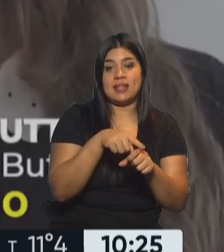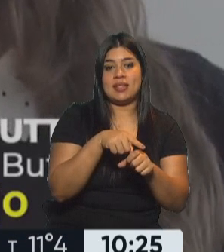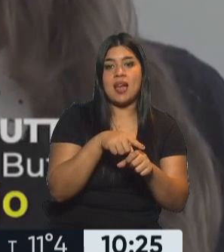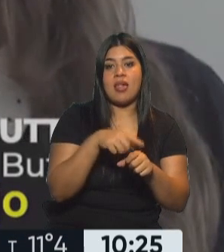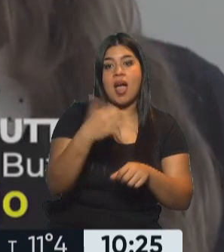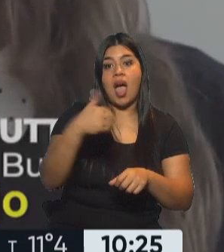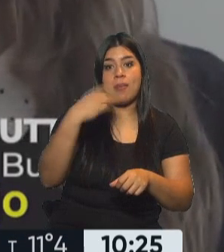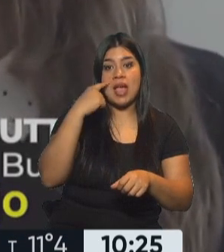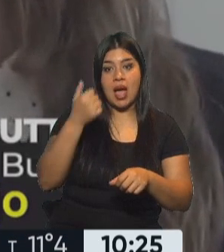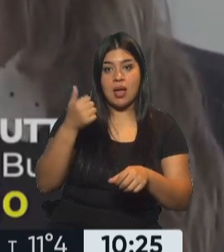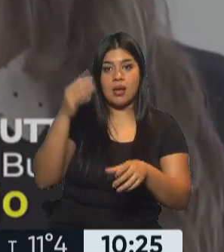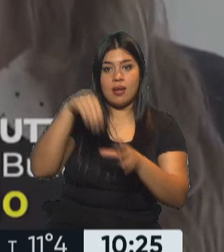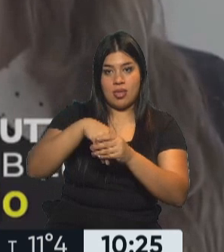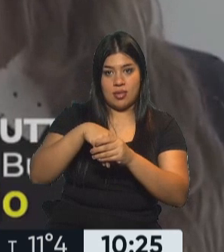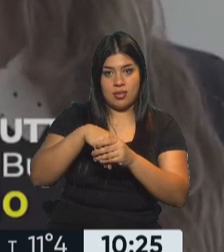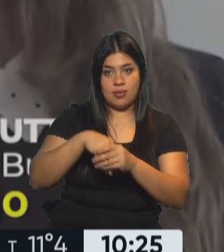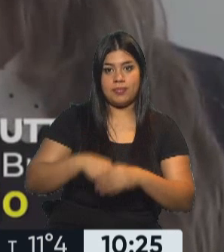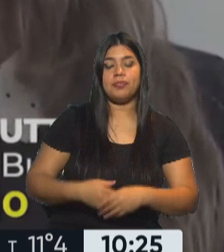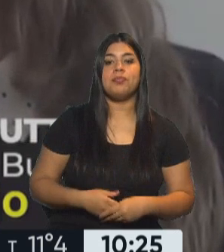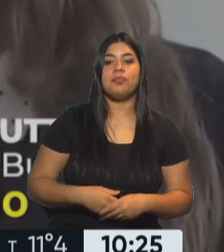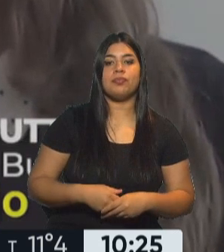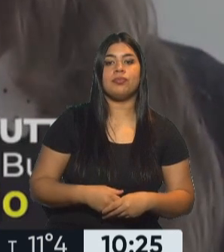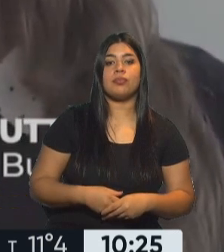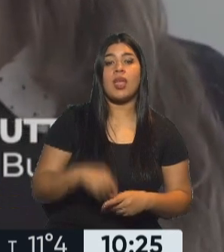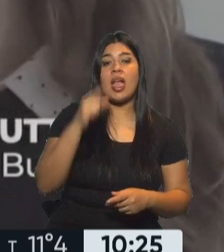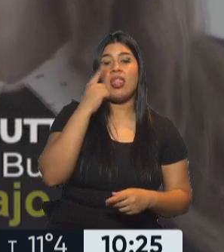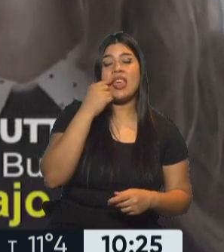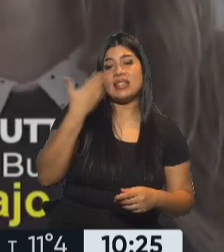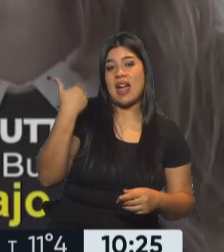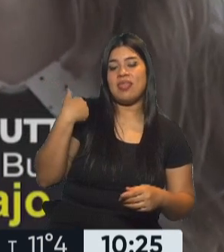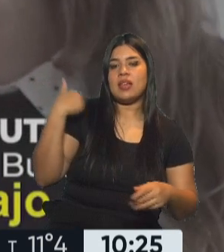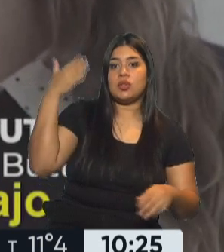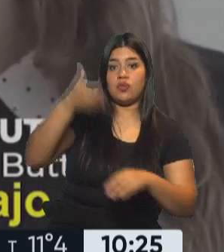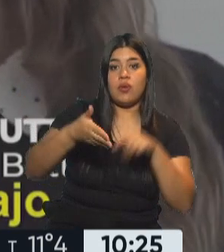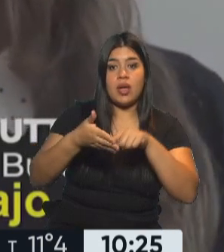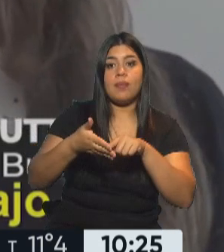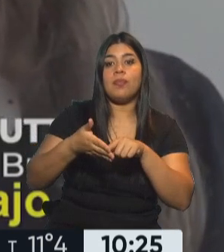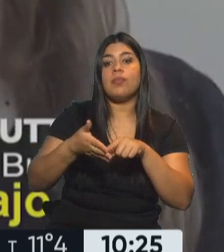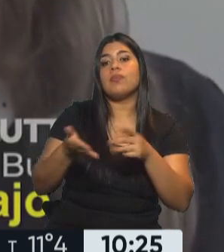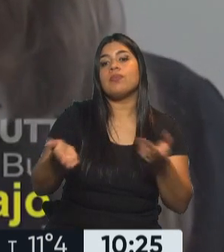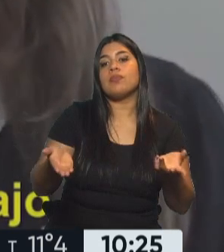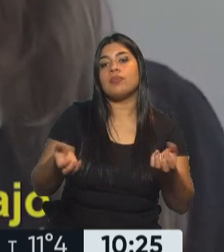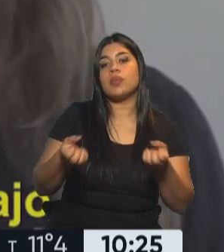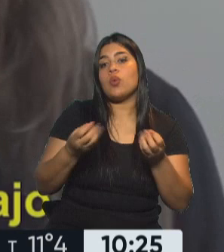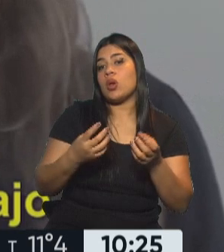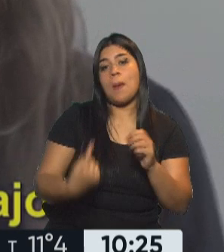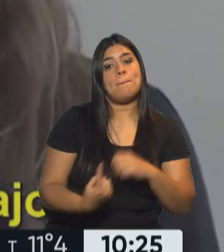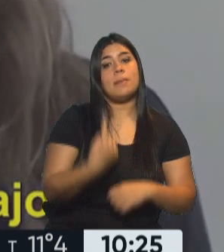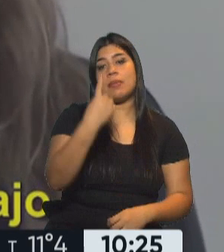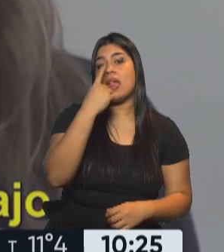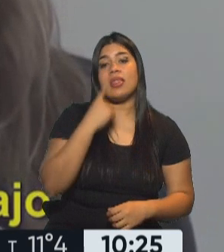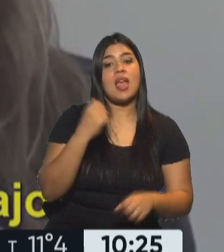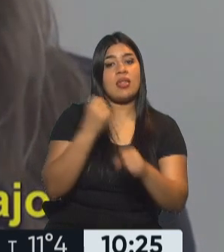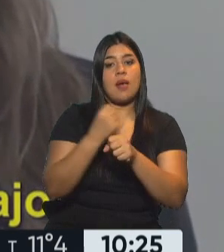en AMIA. Fueron a ver el trabajo unos días antes y luego se encontraron el primer día de